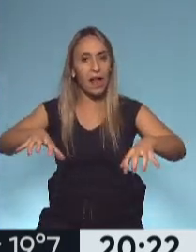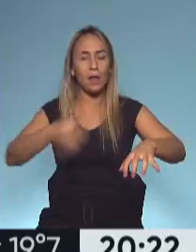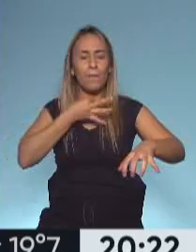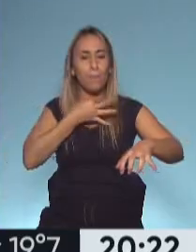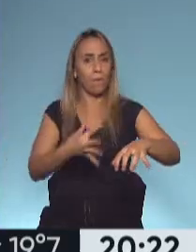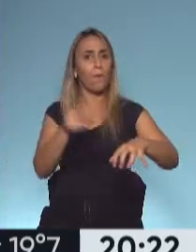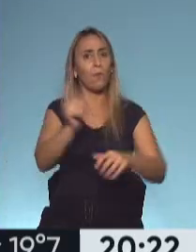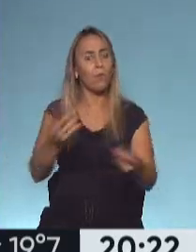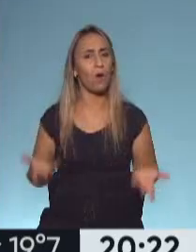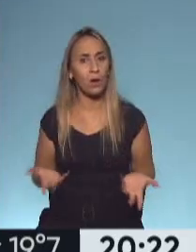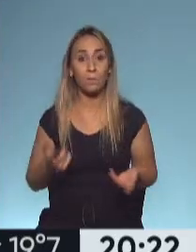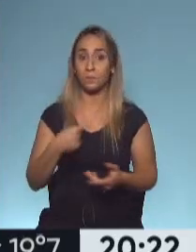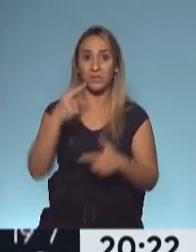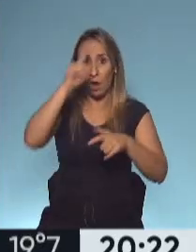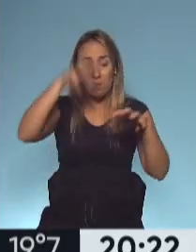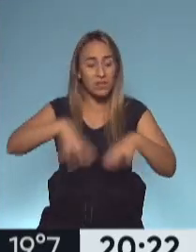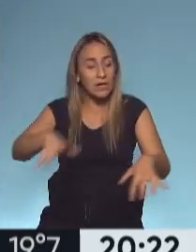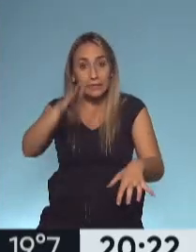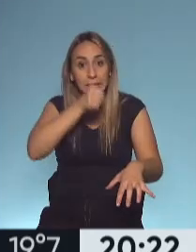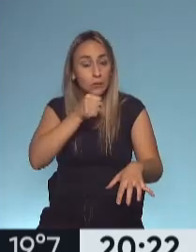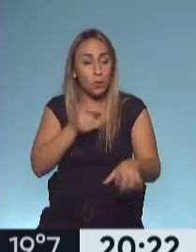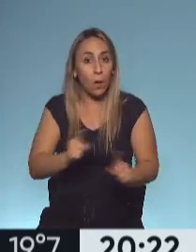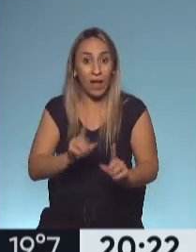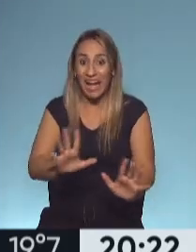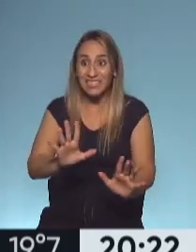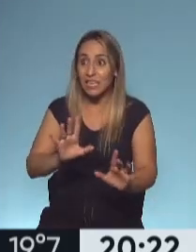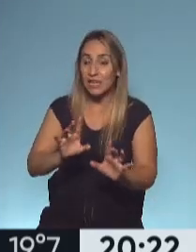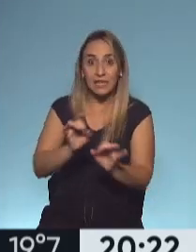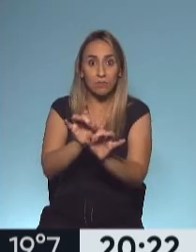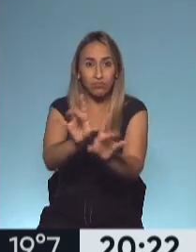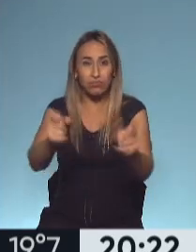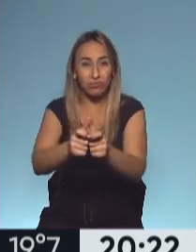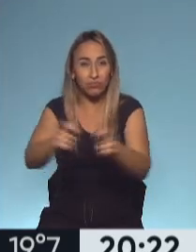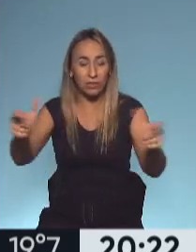salud, que no puede aguantar de ninguna manera este ritmo de contagio.